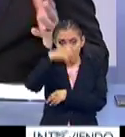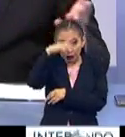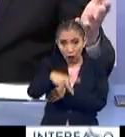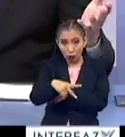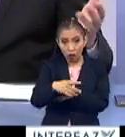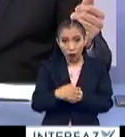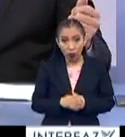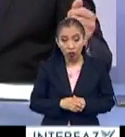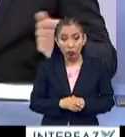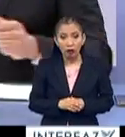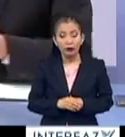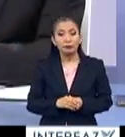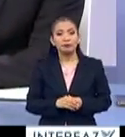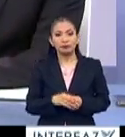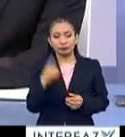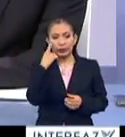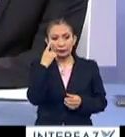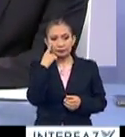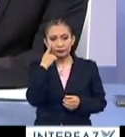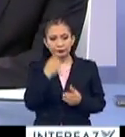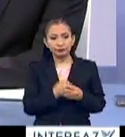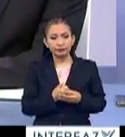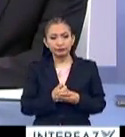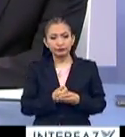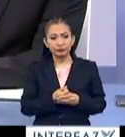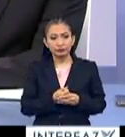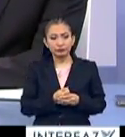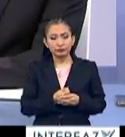México. Mire,